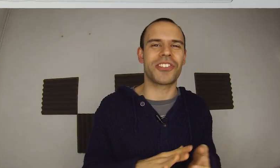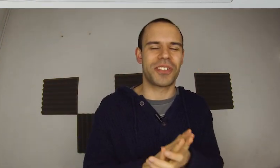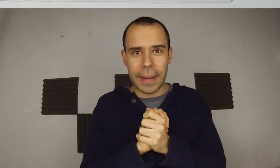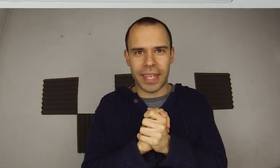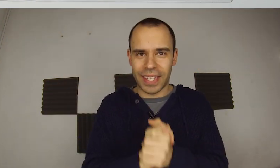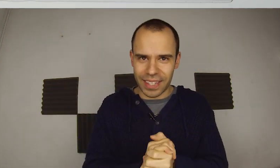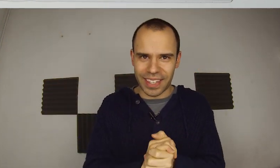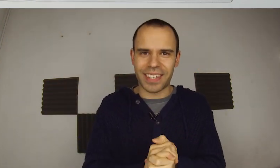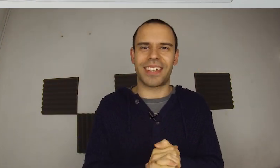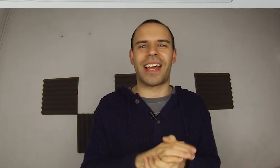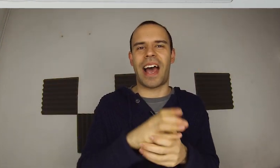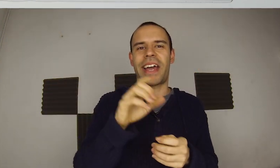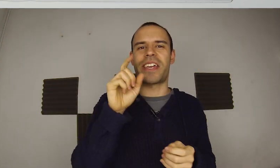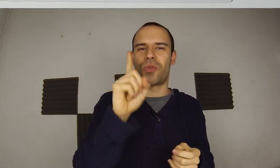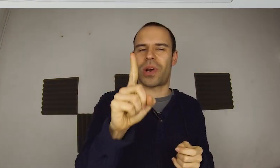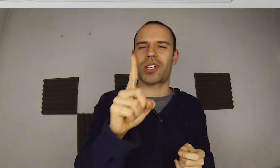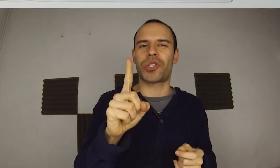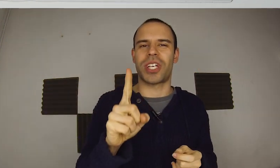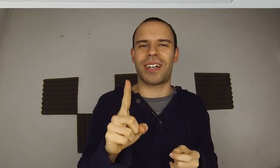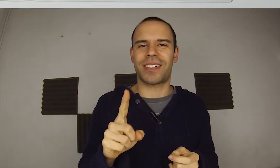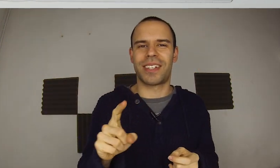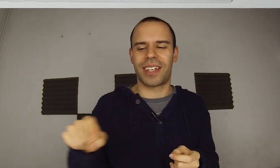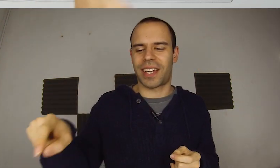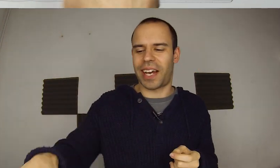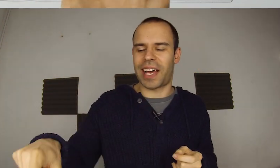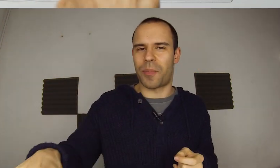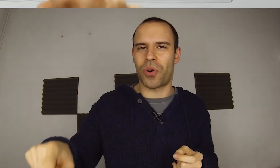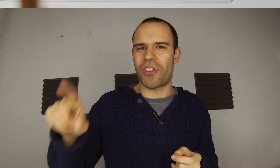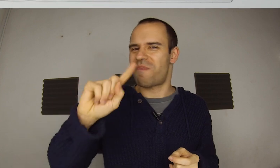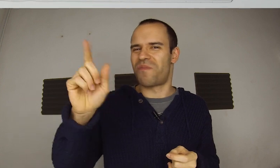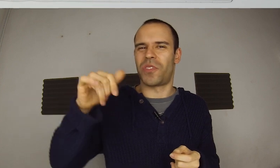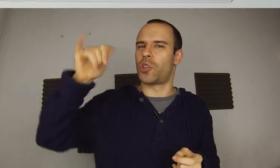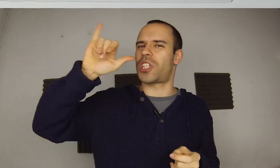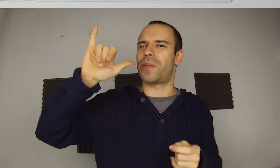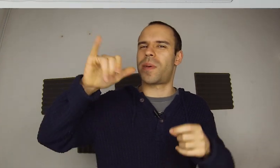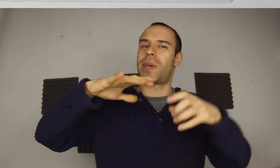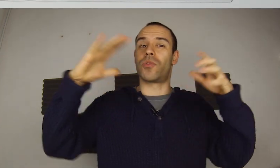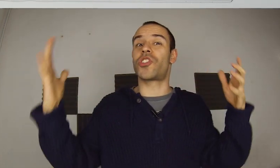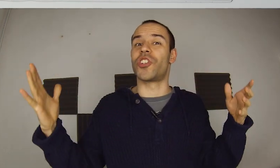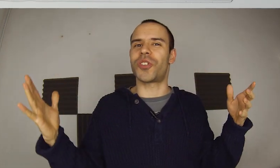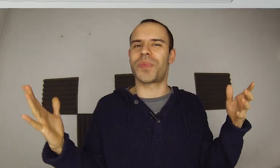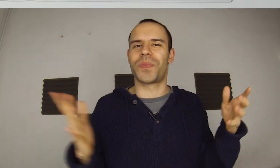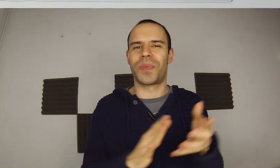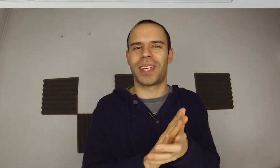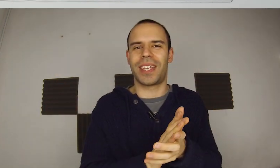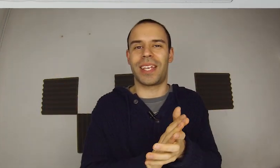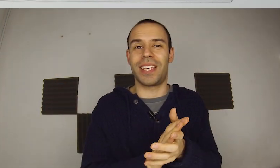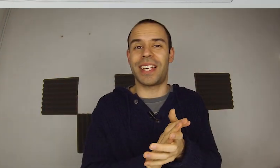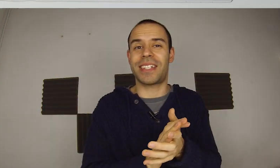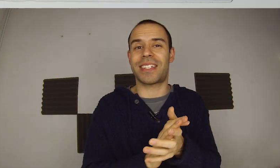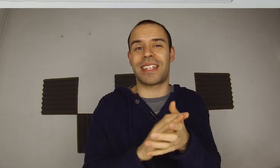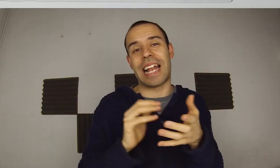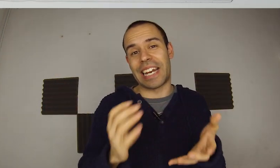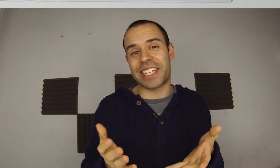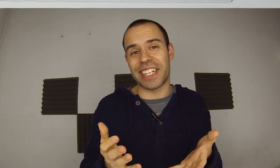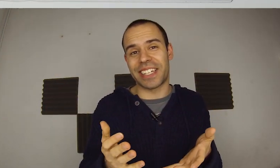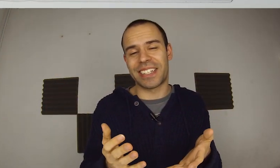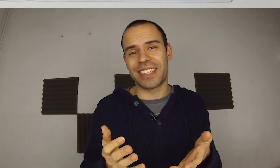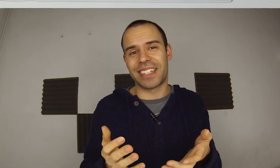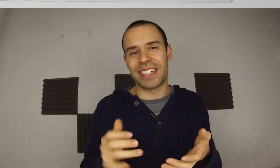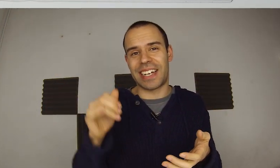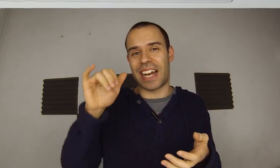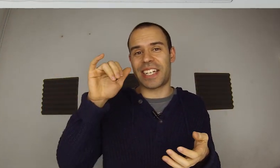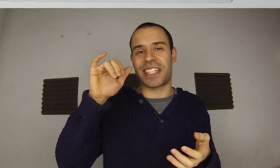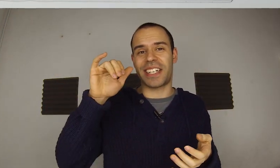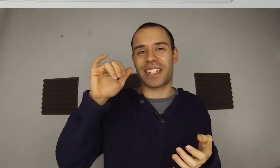dos sitios y hay una cosa que en japón no se bebe mucho y es la leche